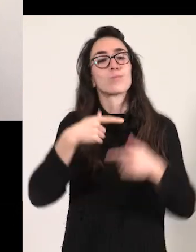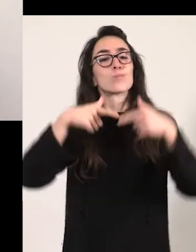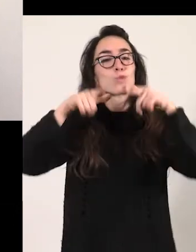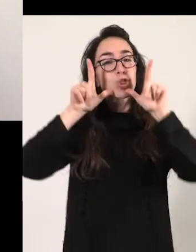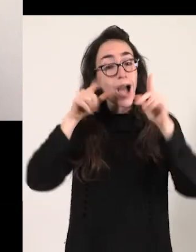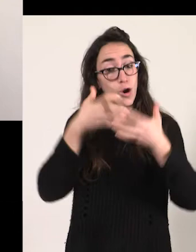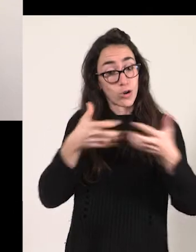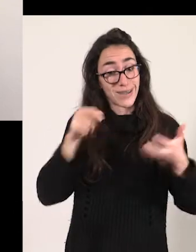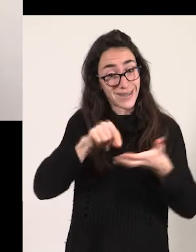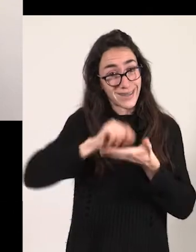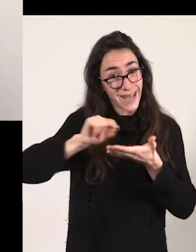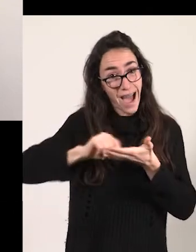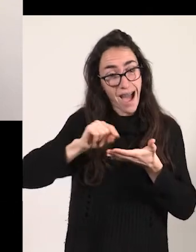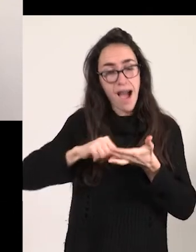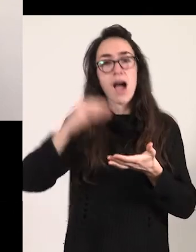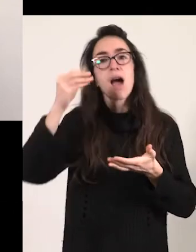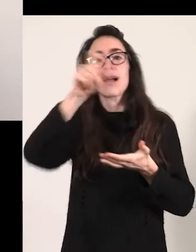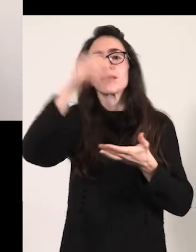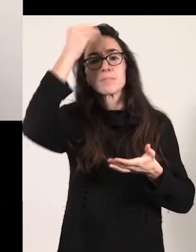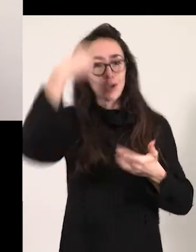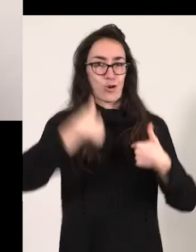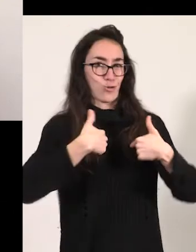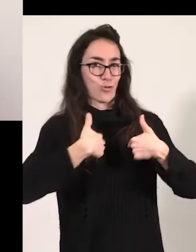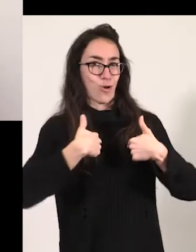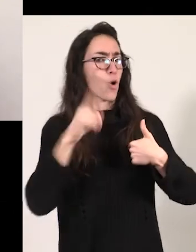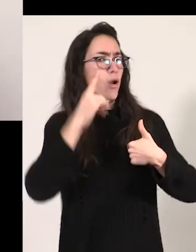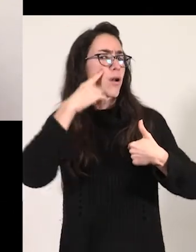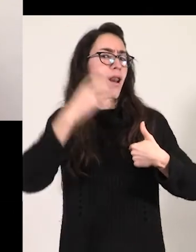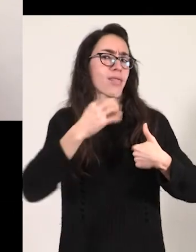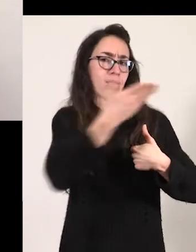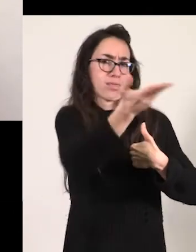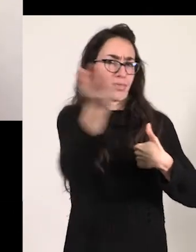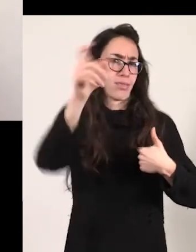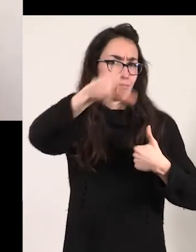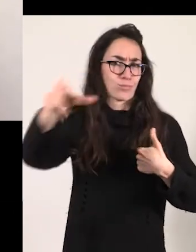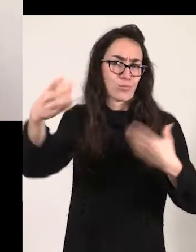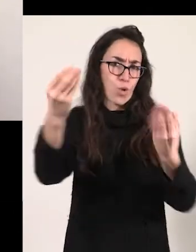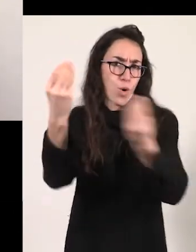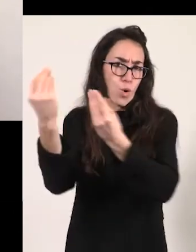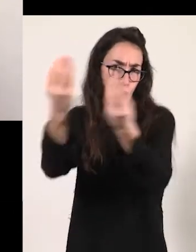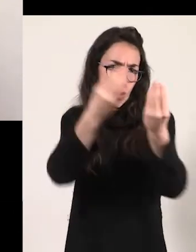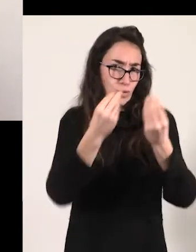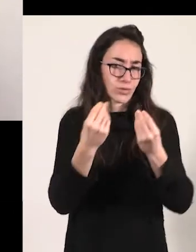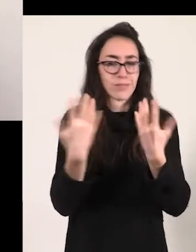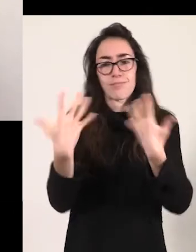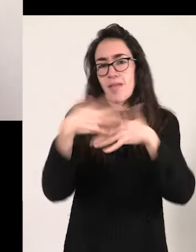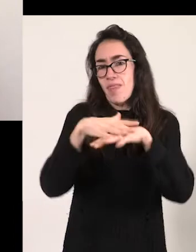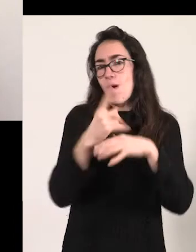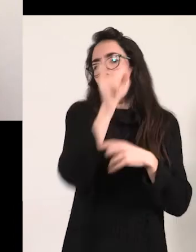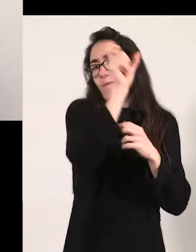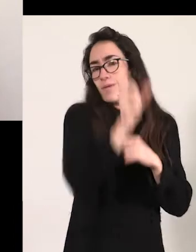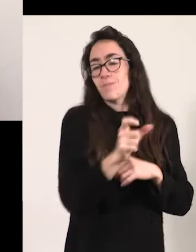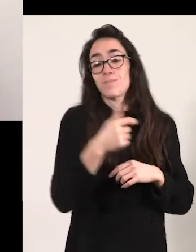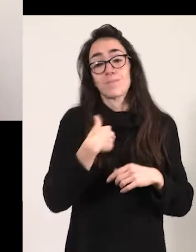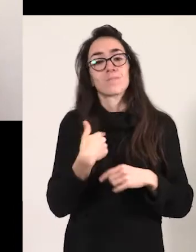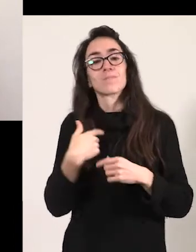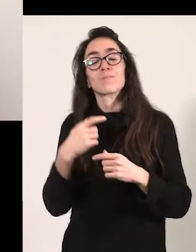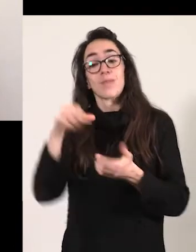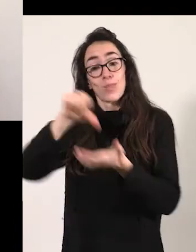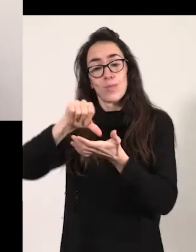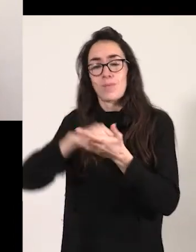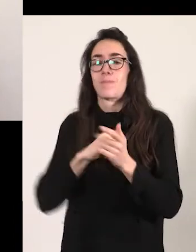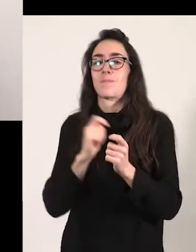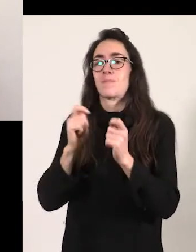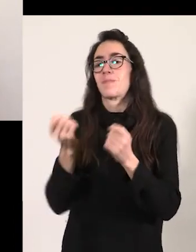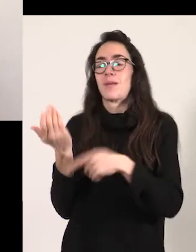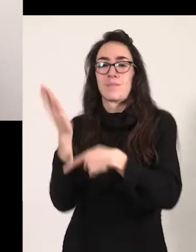libro, mucha gente piensa que soy yo y sí tiene muchas anécdotas mías, pero en realidad tiene anécdotas de muchas personas, ¿no? Y son como vivencias intersubjetivas.